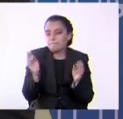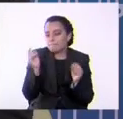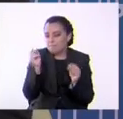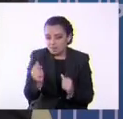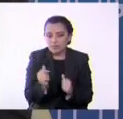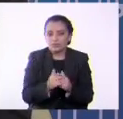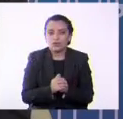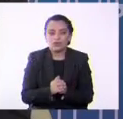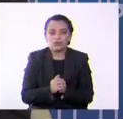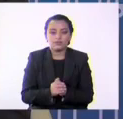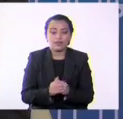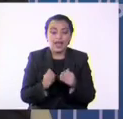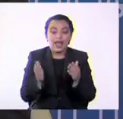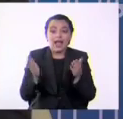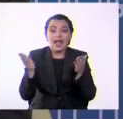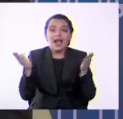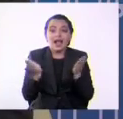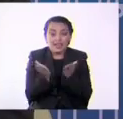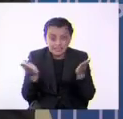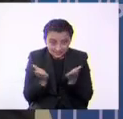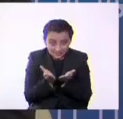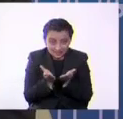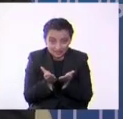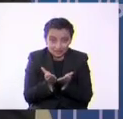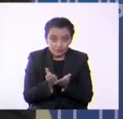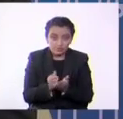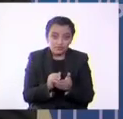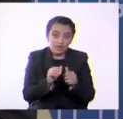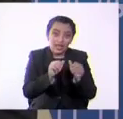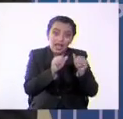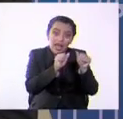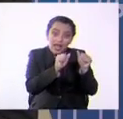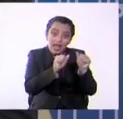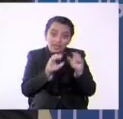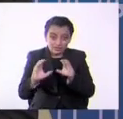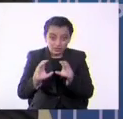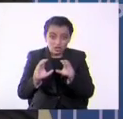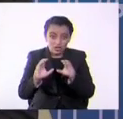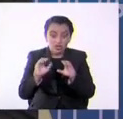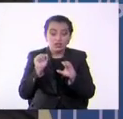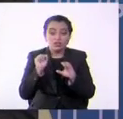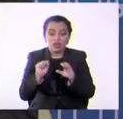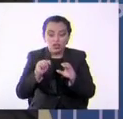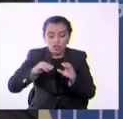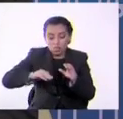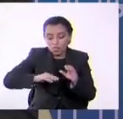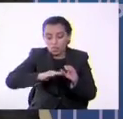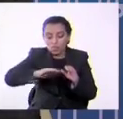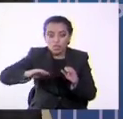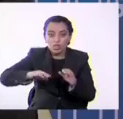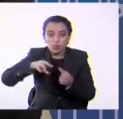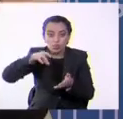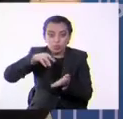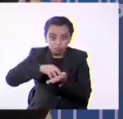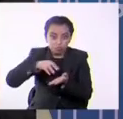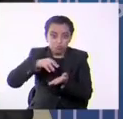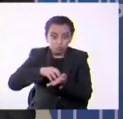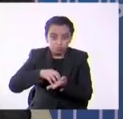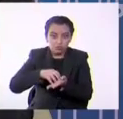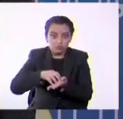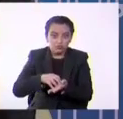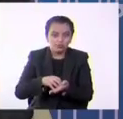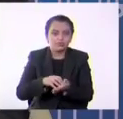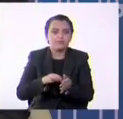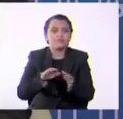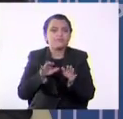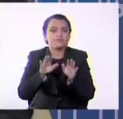en acciones que se impulsan a nivel local, pero que provienen de actividades mundiales